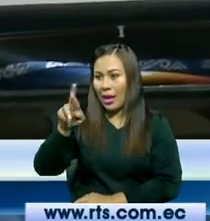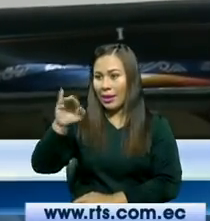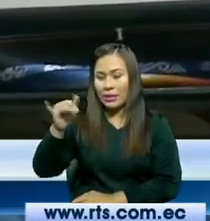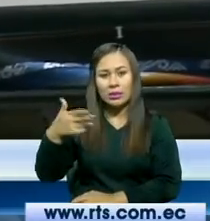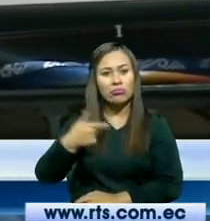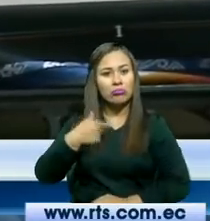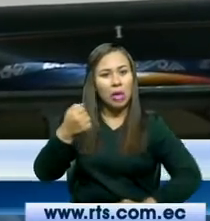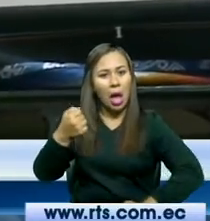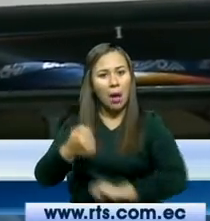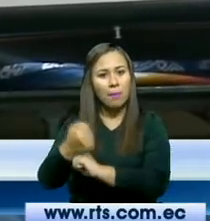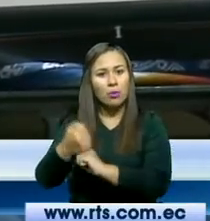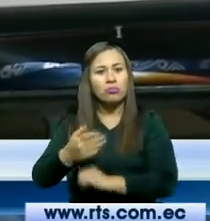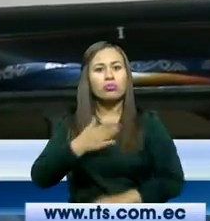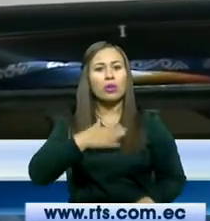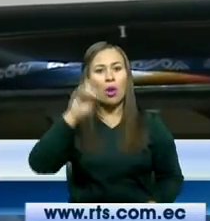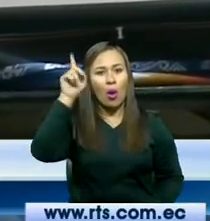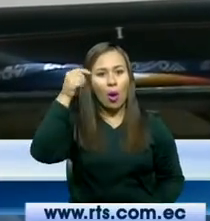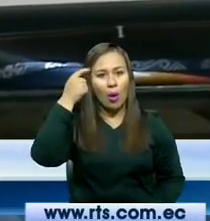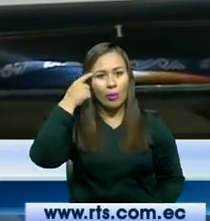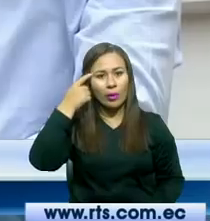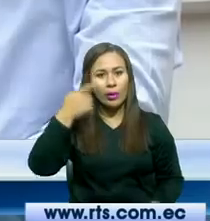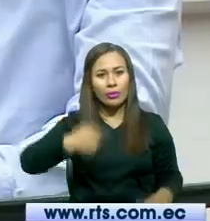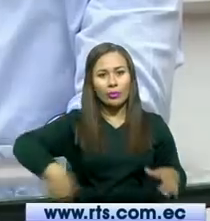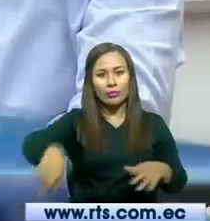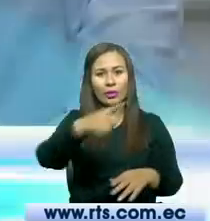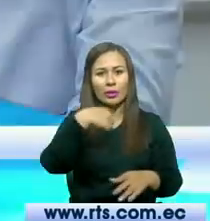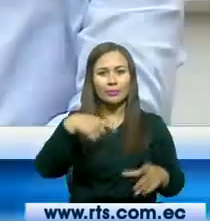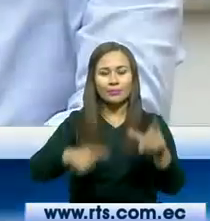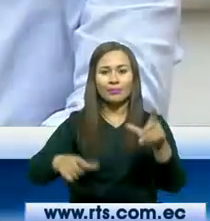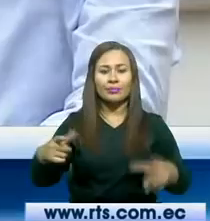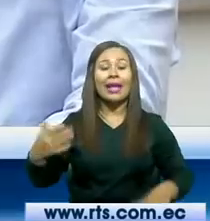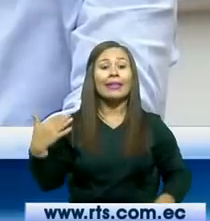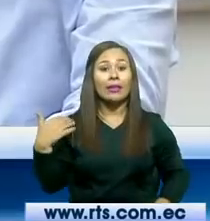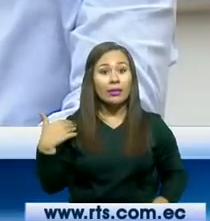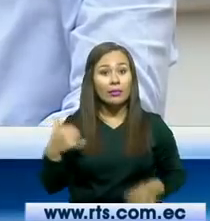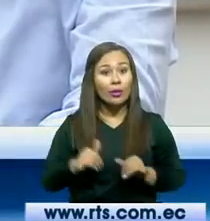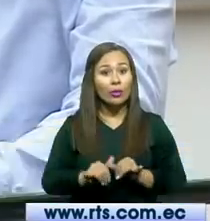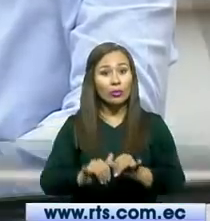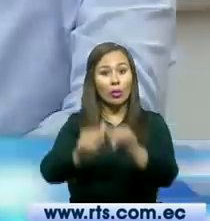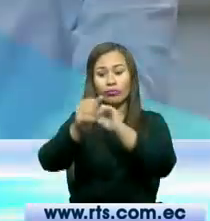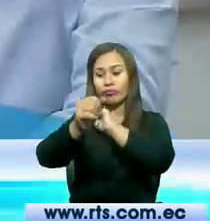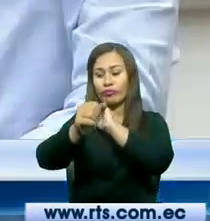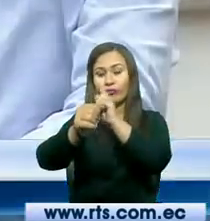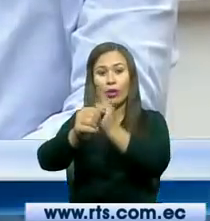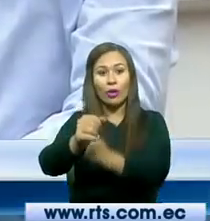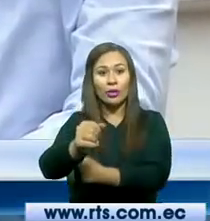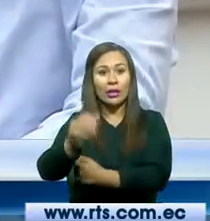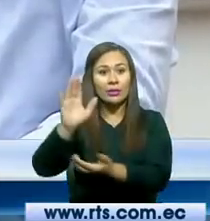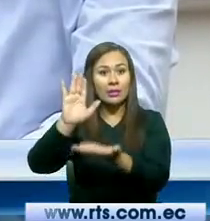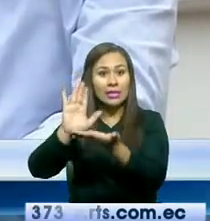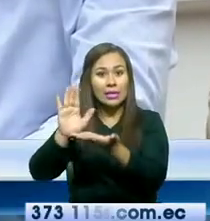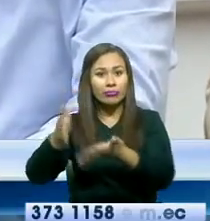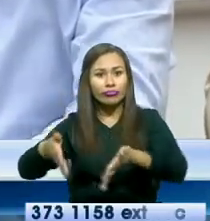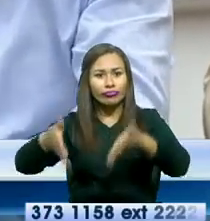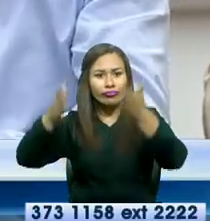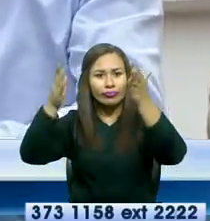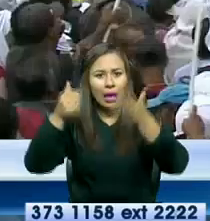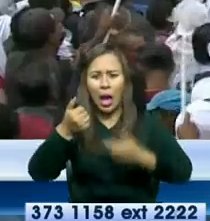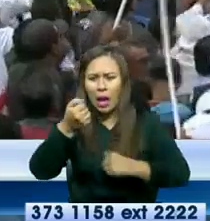el respaldo del gobierno del pueblo. Tenemos que seguir fortaleciendo el IES y el Seguro Social